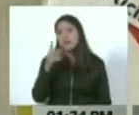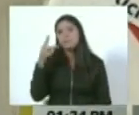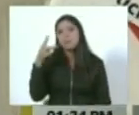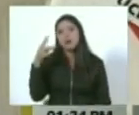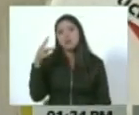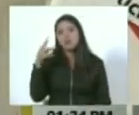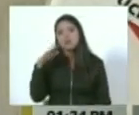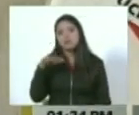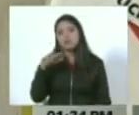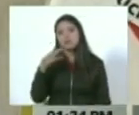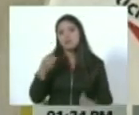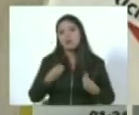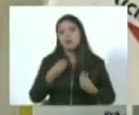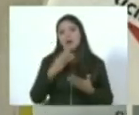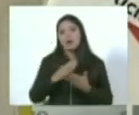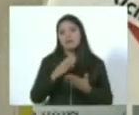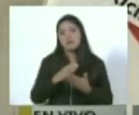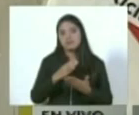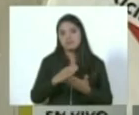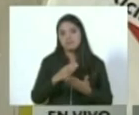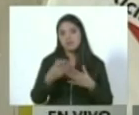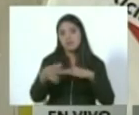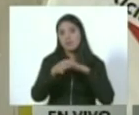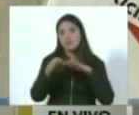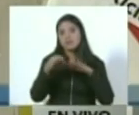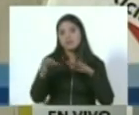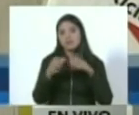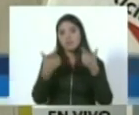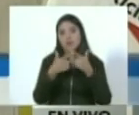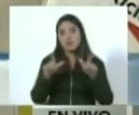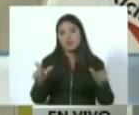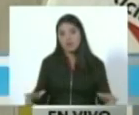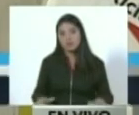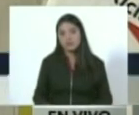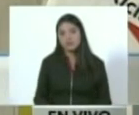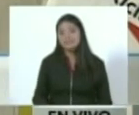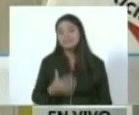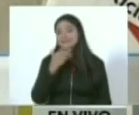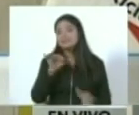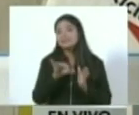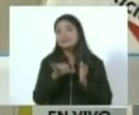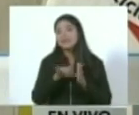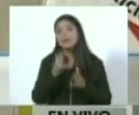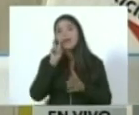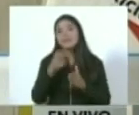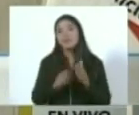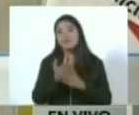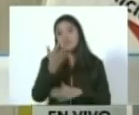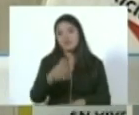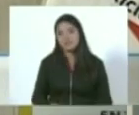parroquia Catia del municipio bolivariano Libertador, muy cerca de Miraflores,